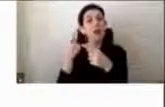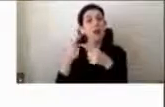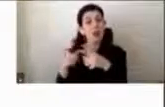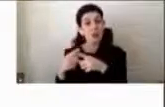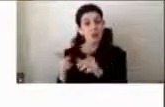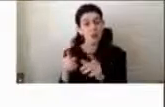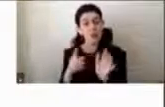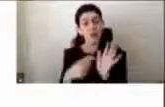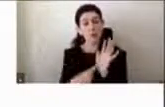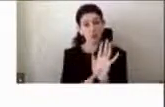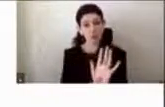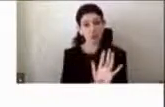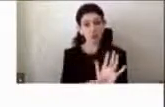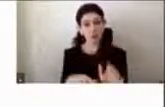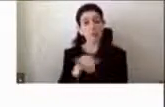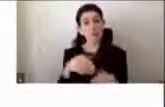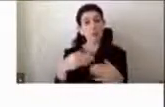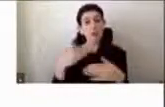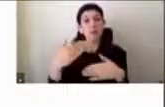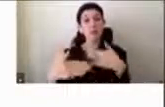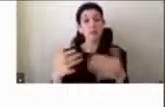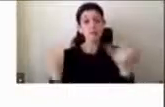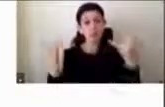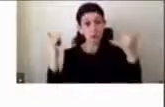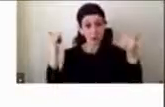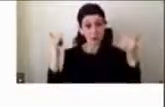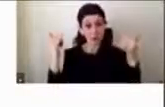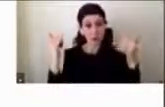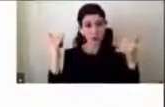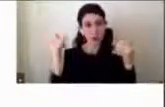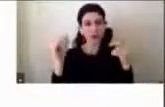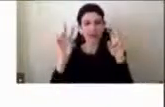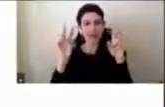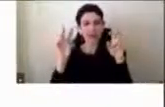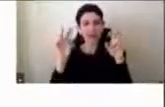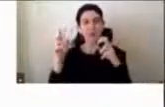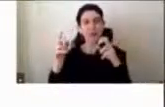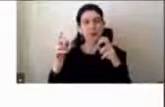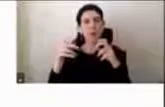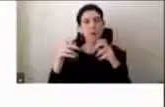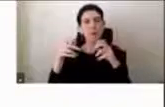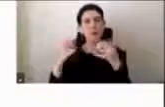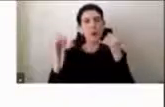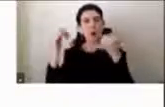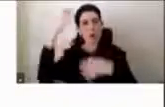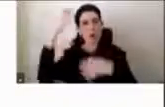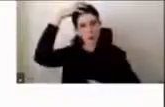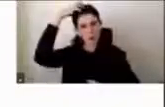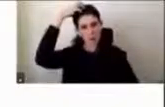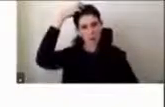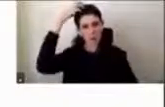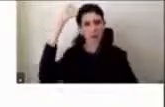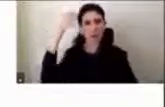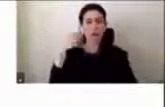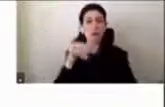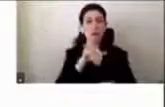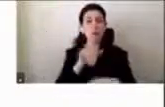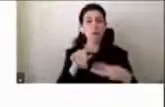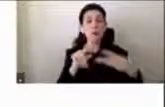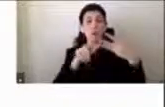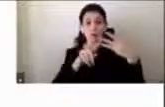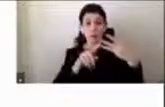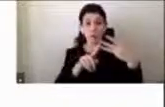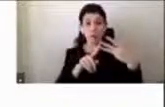es la evolución y el juego desde el punto de vista de los primates, para pasar en tercer lugar a las dimensiones